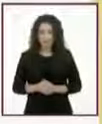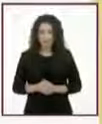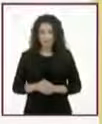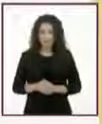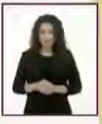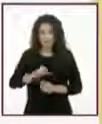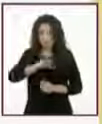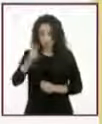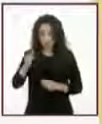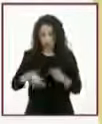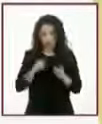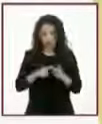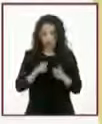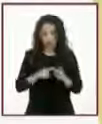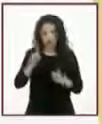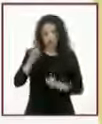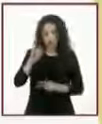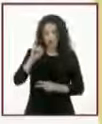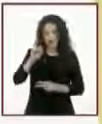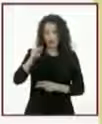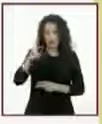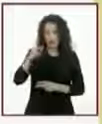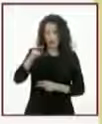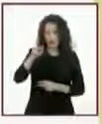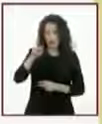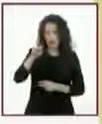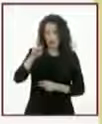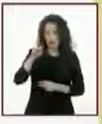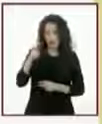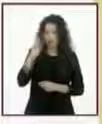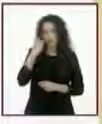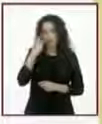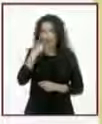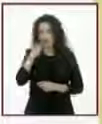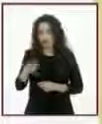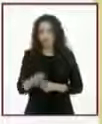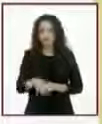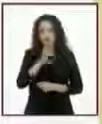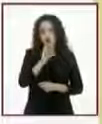Disyuntivos, indican elección, o,